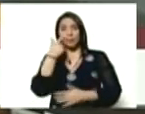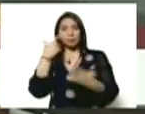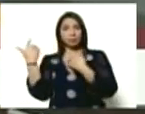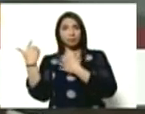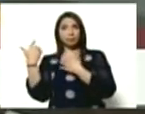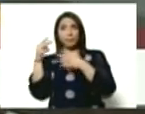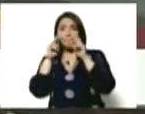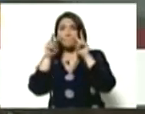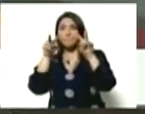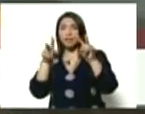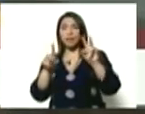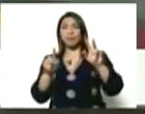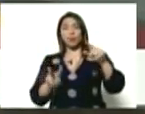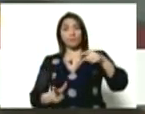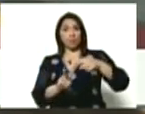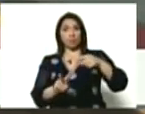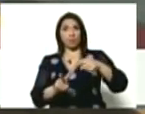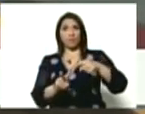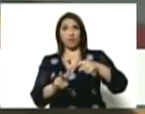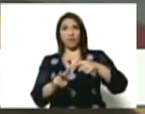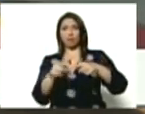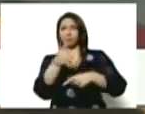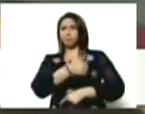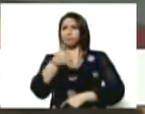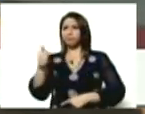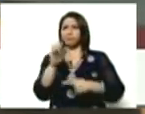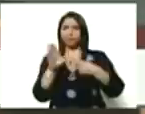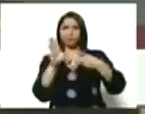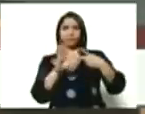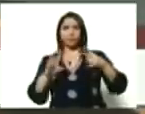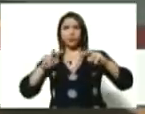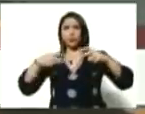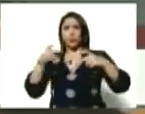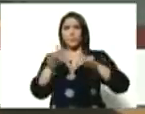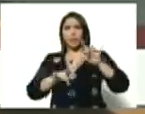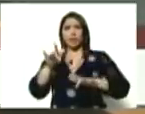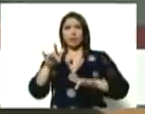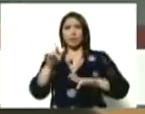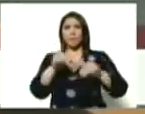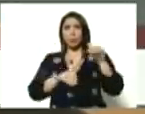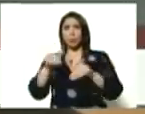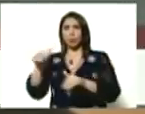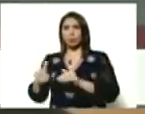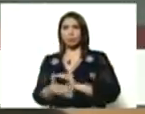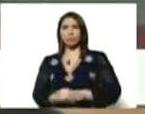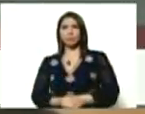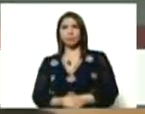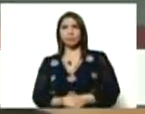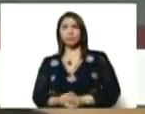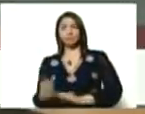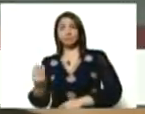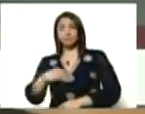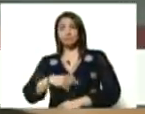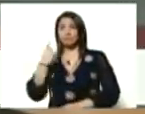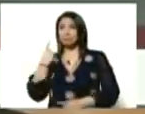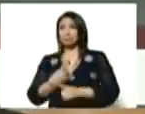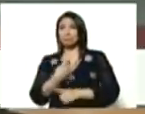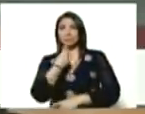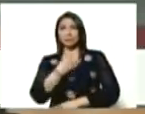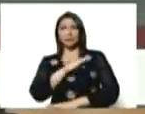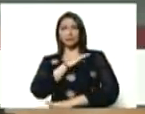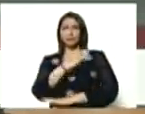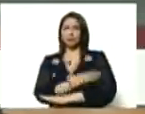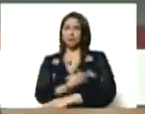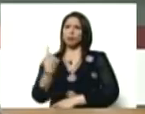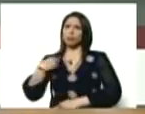de Televisión cada una de las características con las que contará esta nueva máquina de votación. Además, debemos decir que es robusta, que